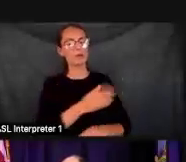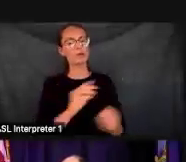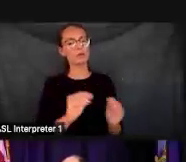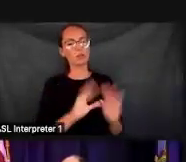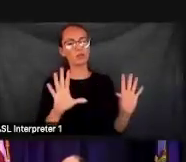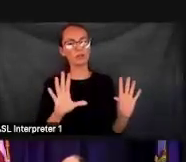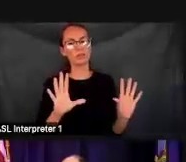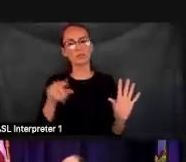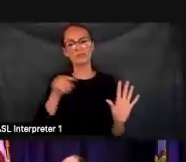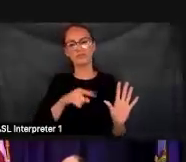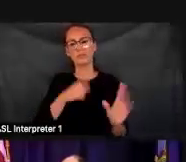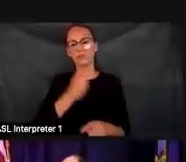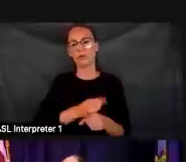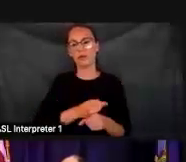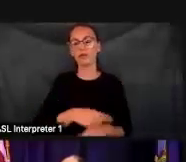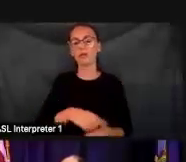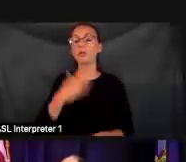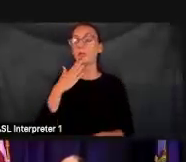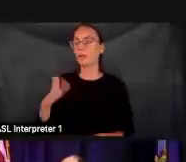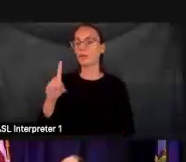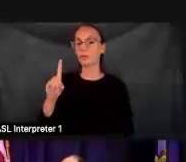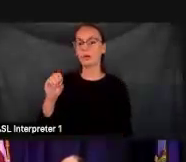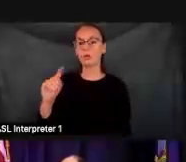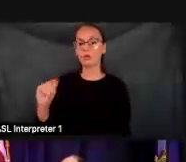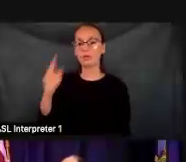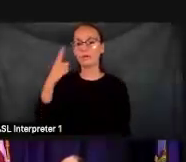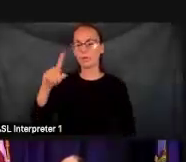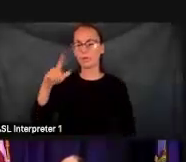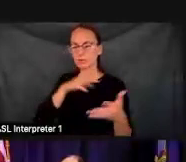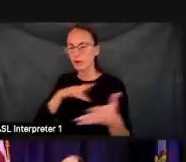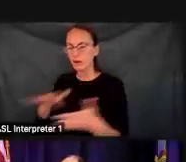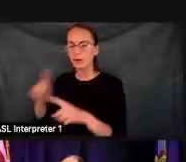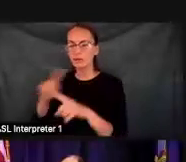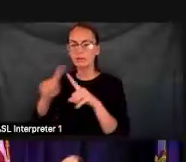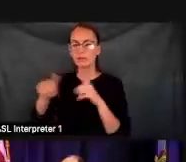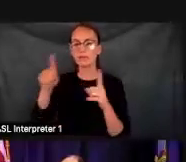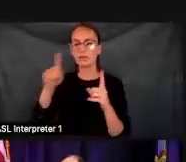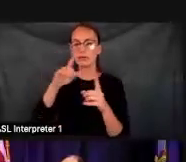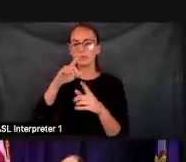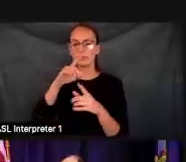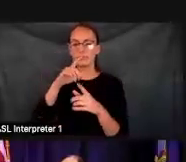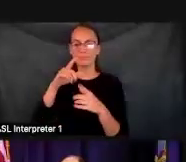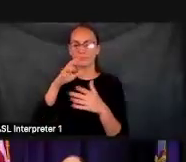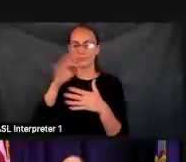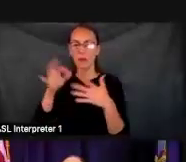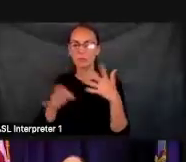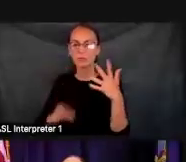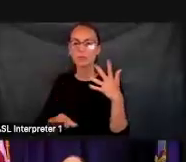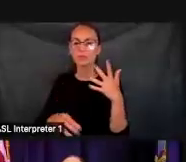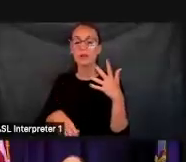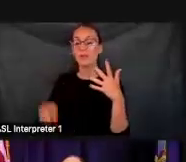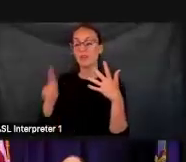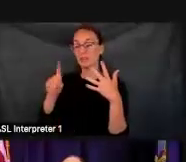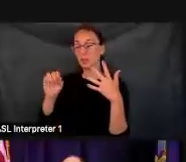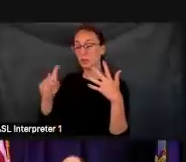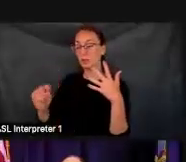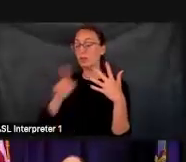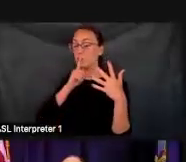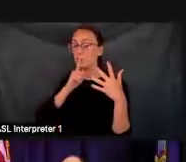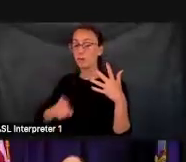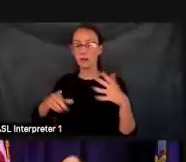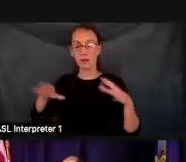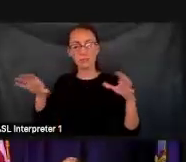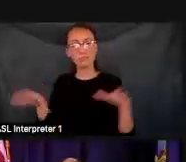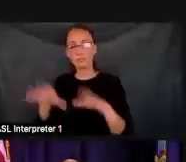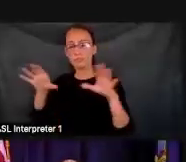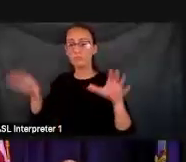Sabemos eso. Quiero agradecer al Departamento de Transporte por examinar las alternativas. Estamos viendo este